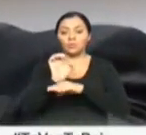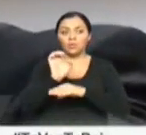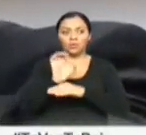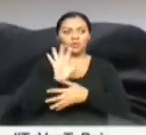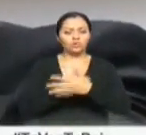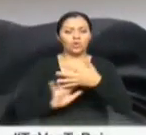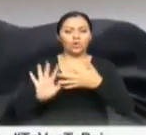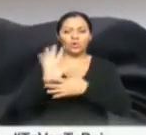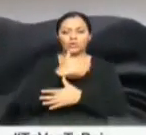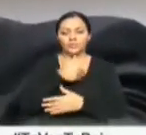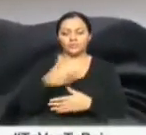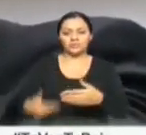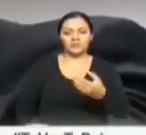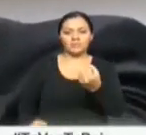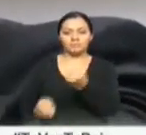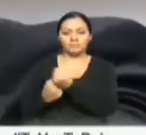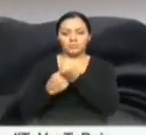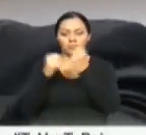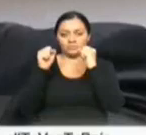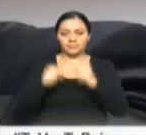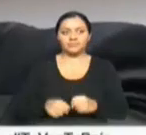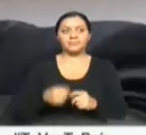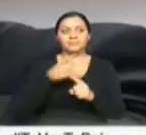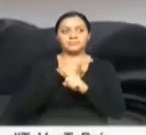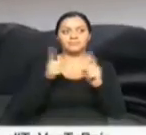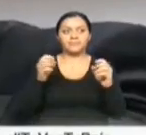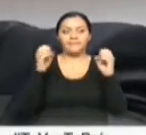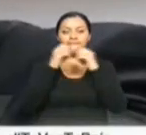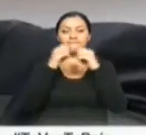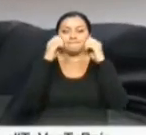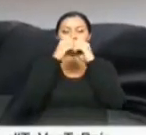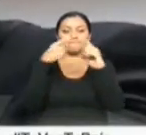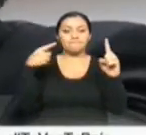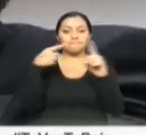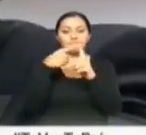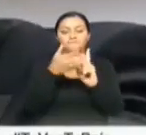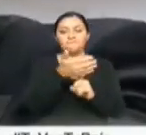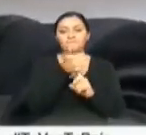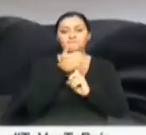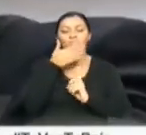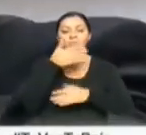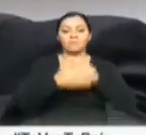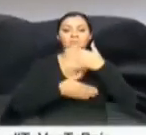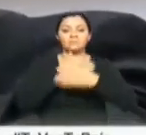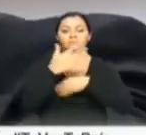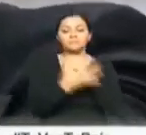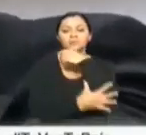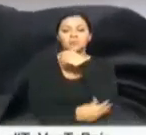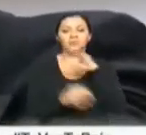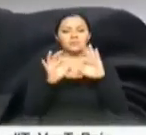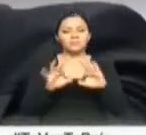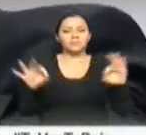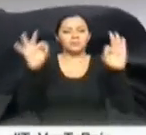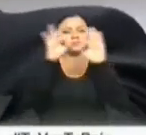de todos, sí, de todos, pero fundamentalmente